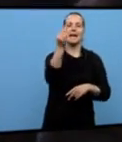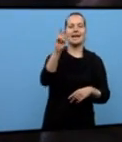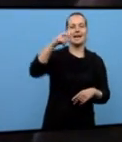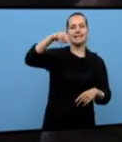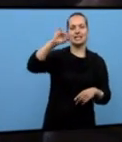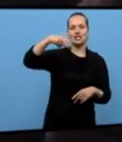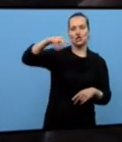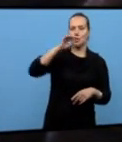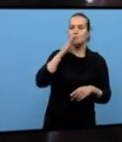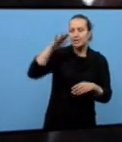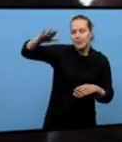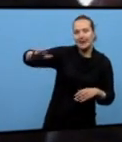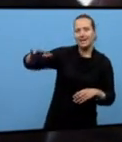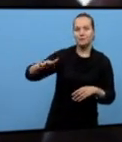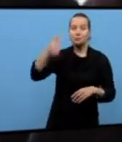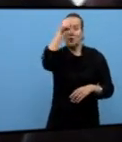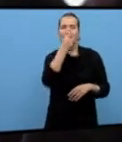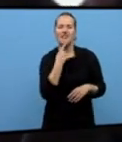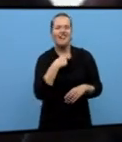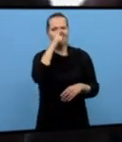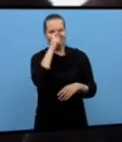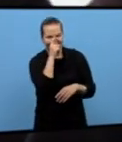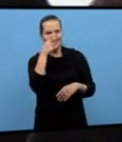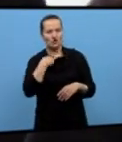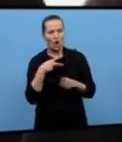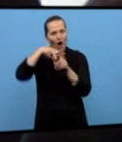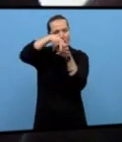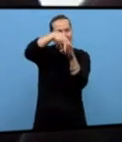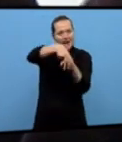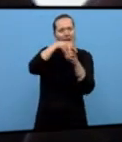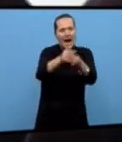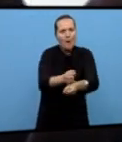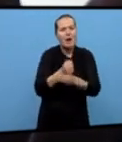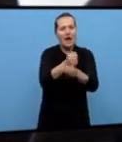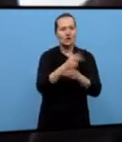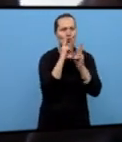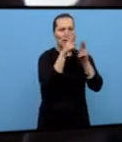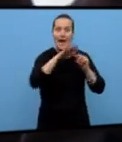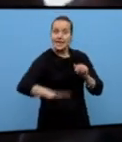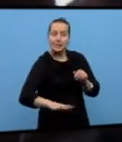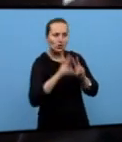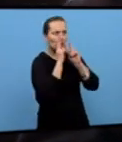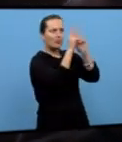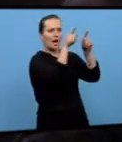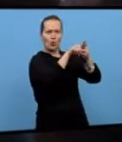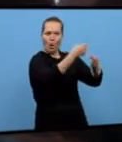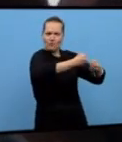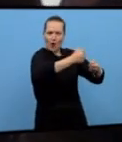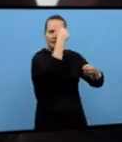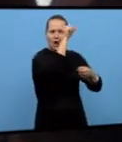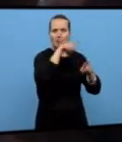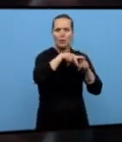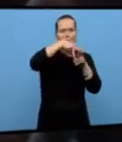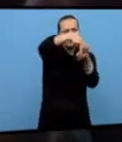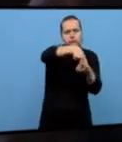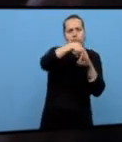no cabalo, que non lle chegaban os pés, e un pequeno chamalle súa atención. Ver un home fuerte como é, mangado no